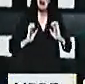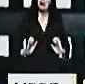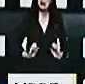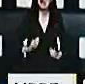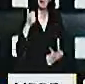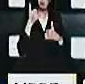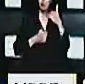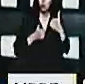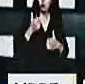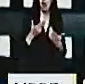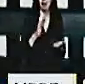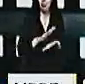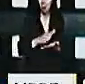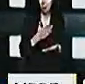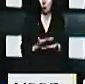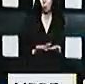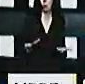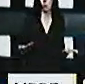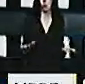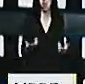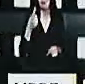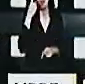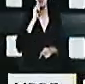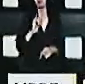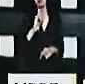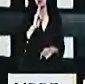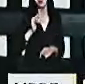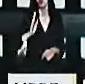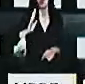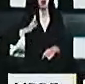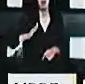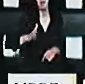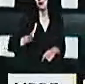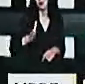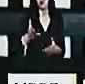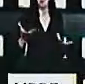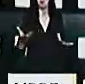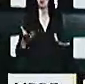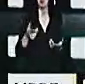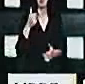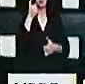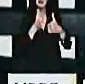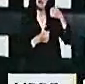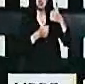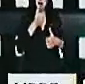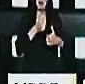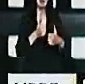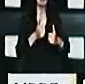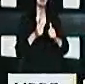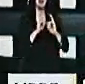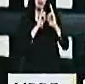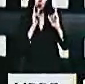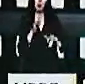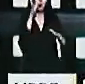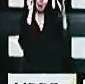de los profesionales de la salud para que eso no ocurra, pero efectivamente estamos todavía formando a nuestros profesionales en una forma